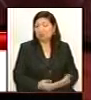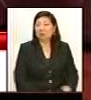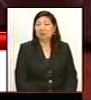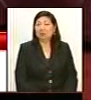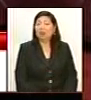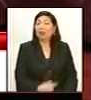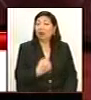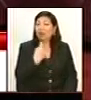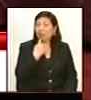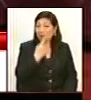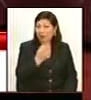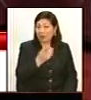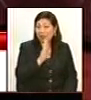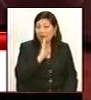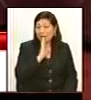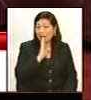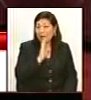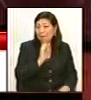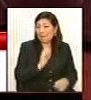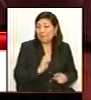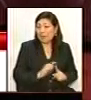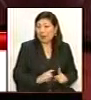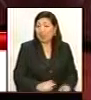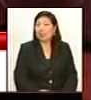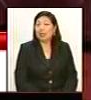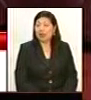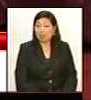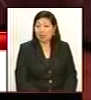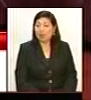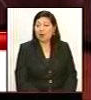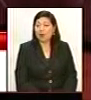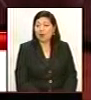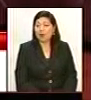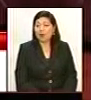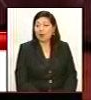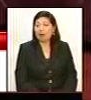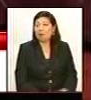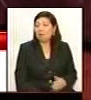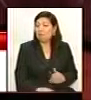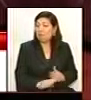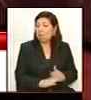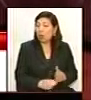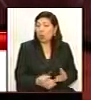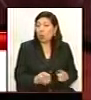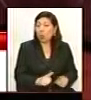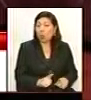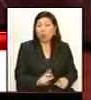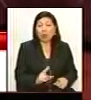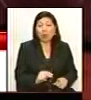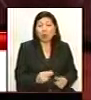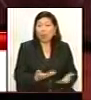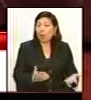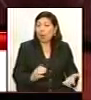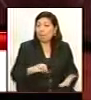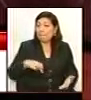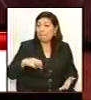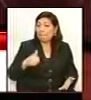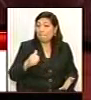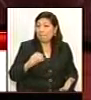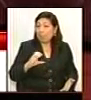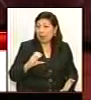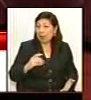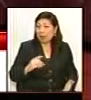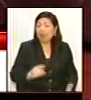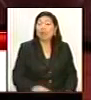documentos señalan lo que usted refiere. Pero básicamente cuando no hay PAC, se